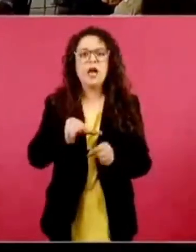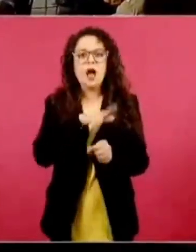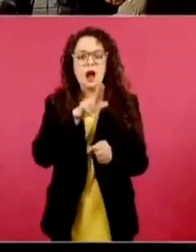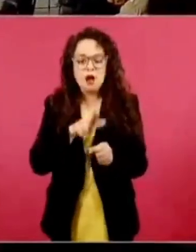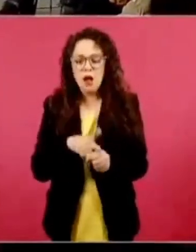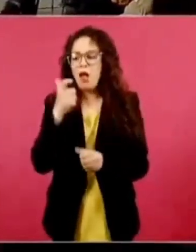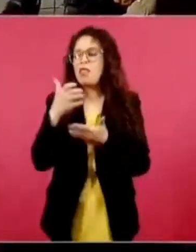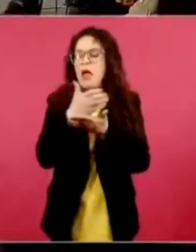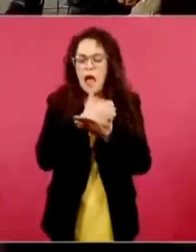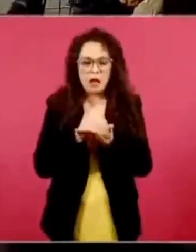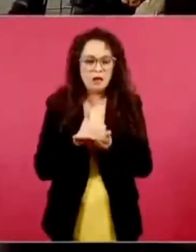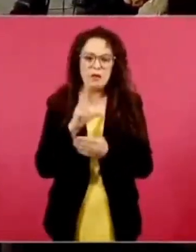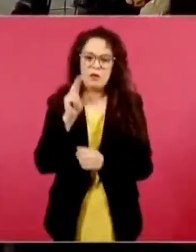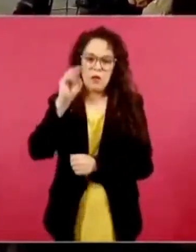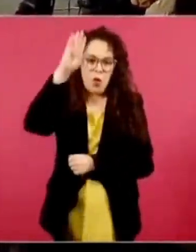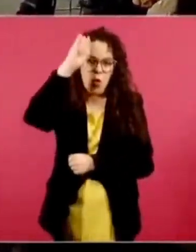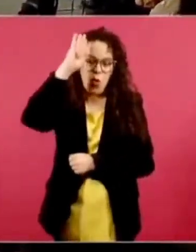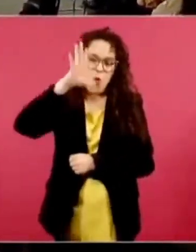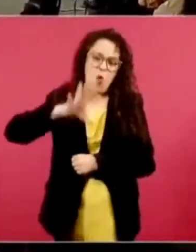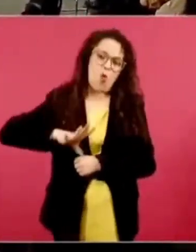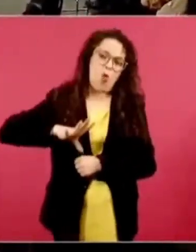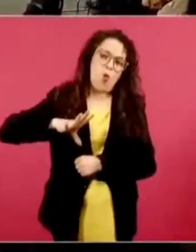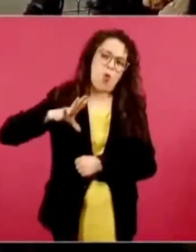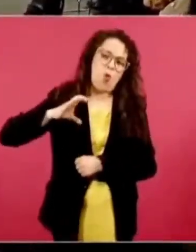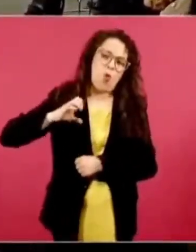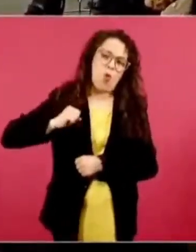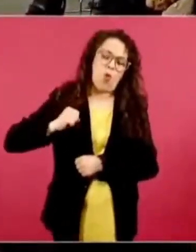Eso es un atraco, eso es un robo.